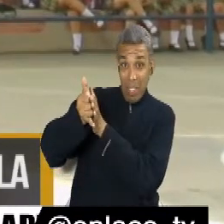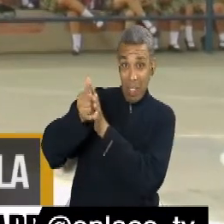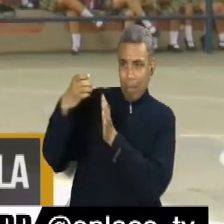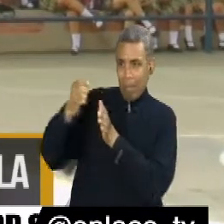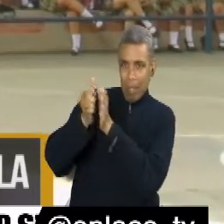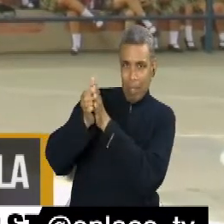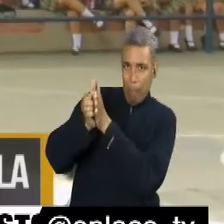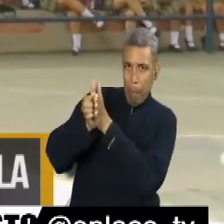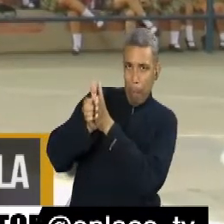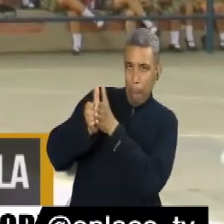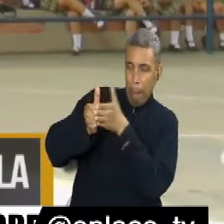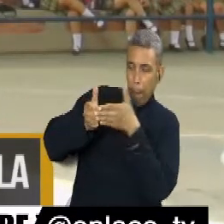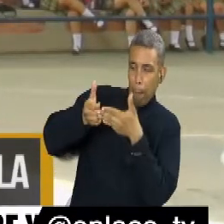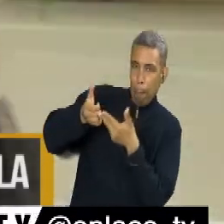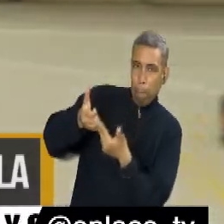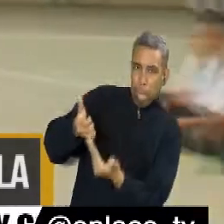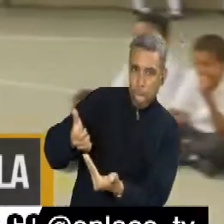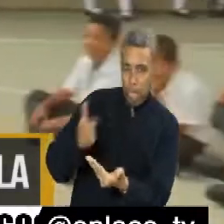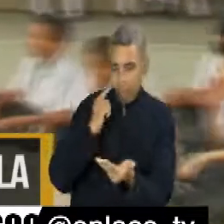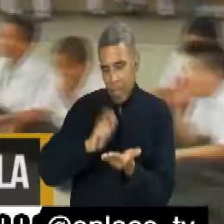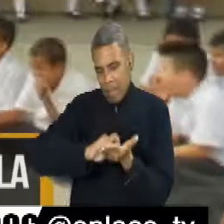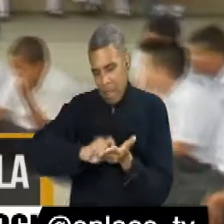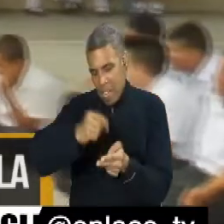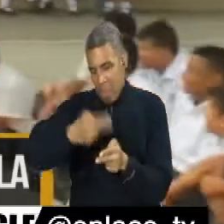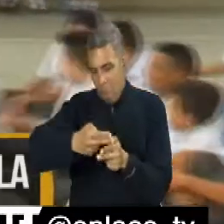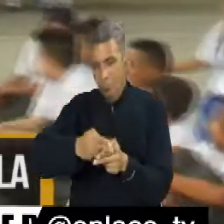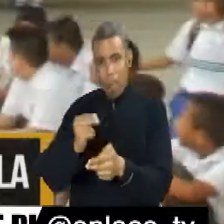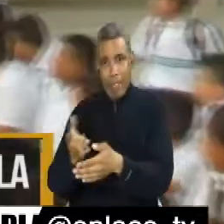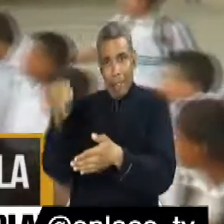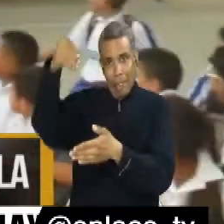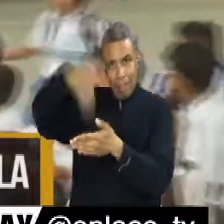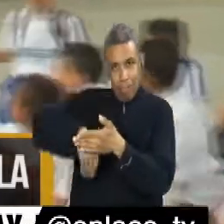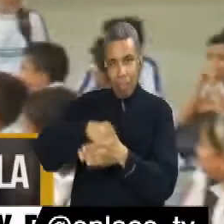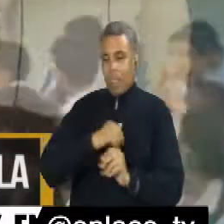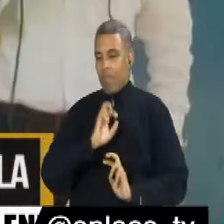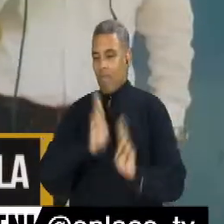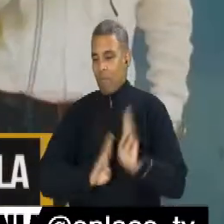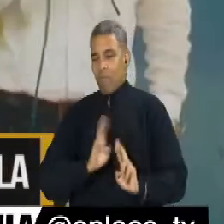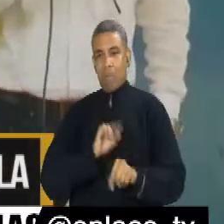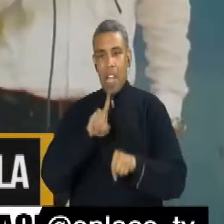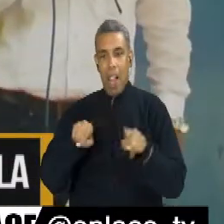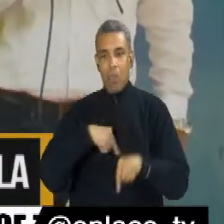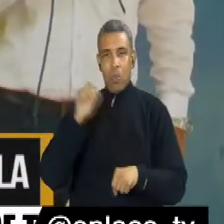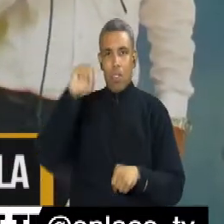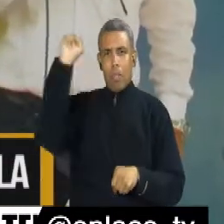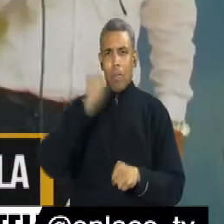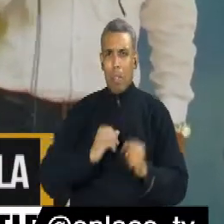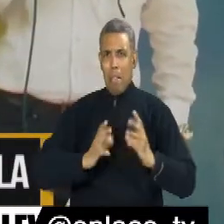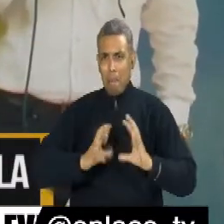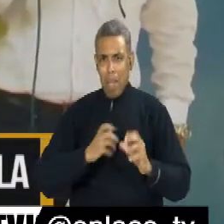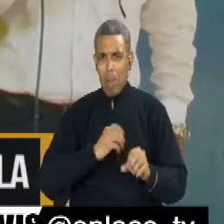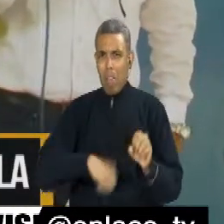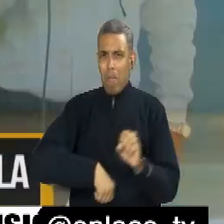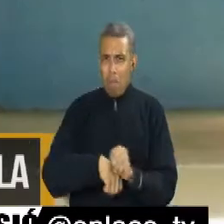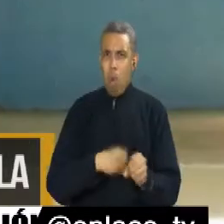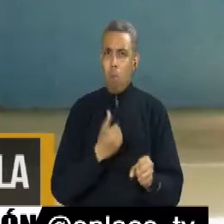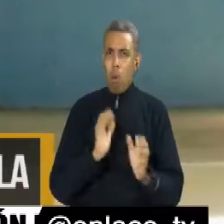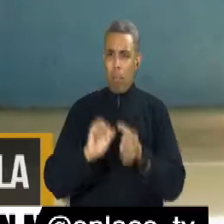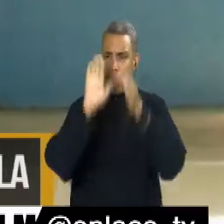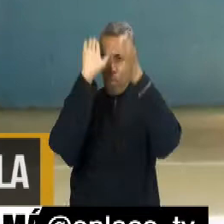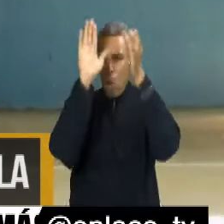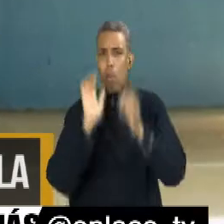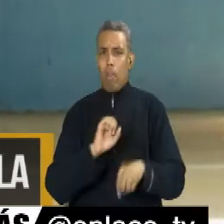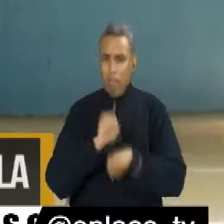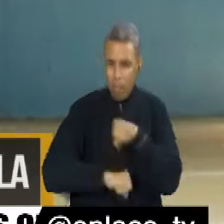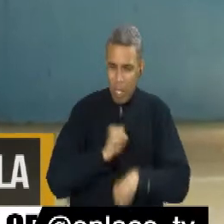con sus datos personales y posteriormente se procede a hacer el sorteo. Bicicletas, tablets, balones de fútbol, microfútbol y baloncesto fueron algunos de los